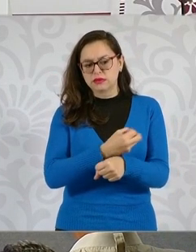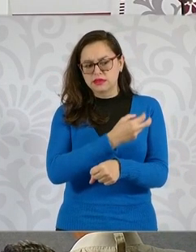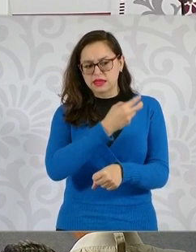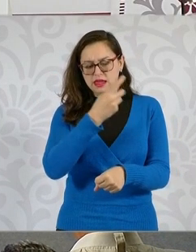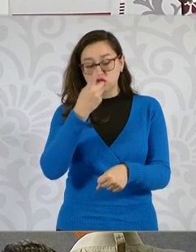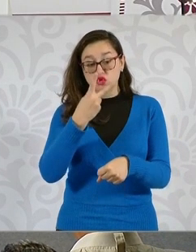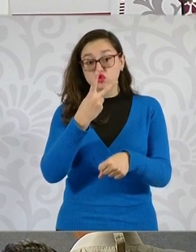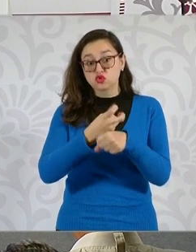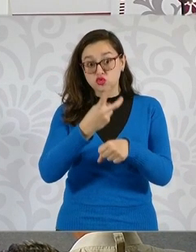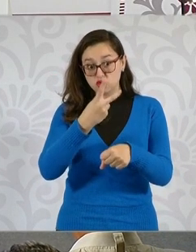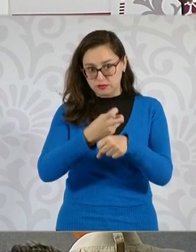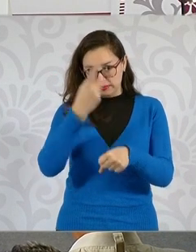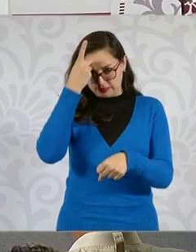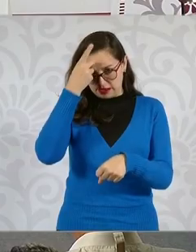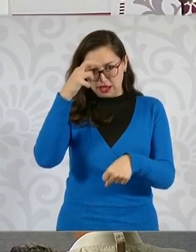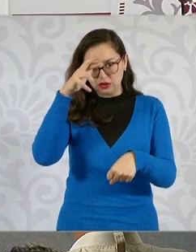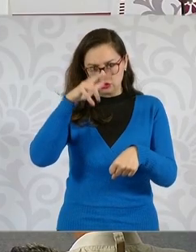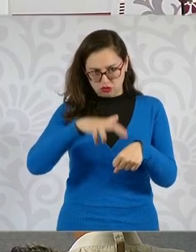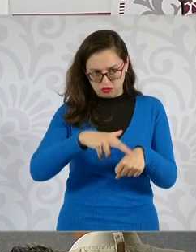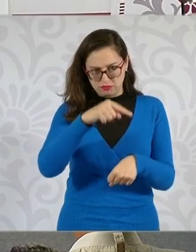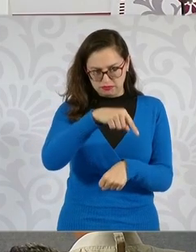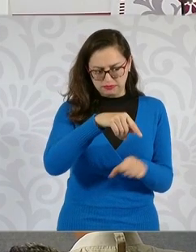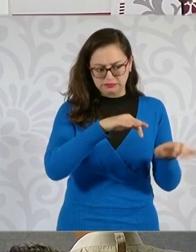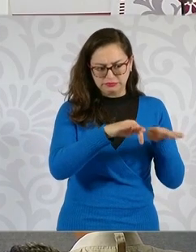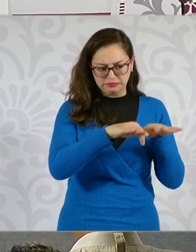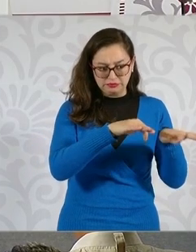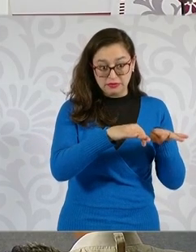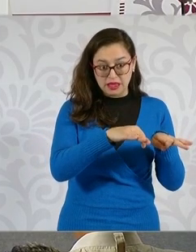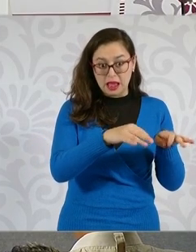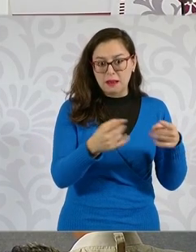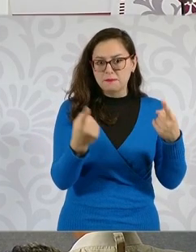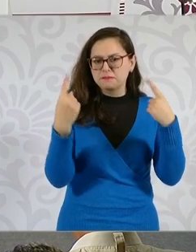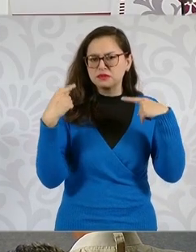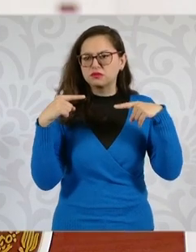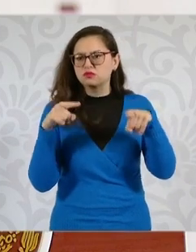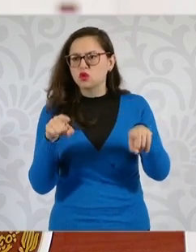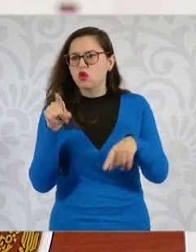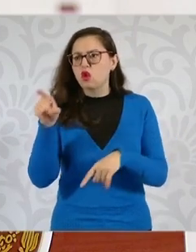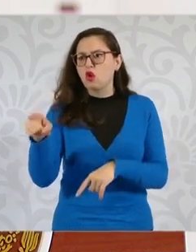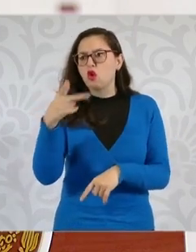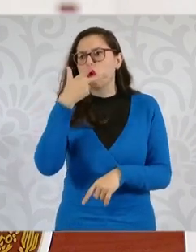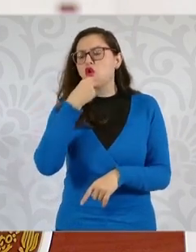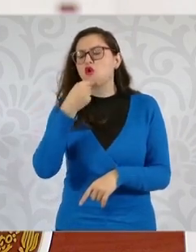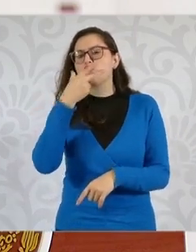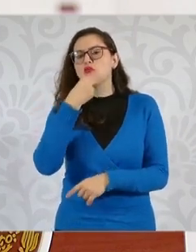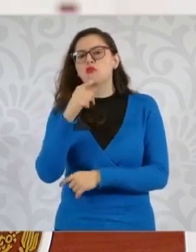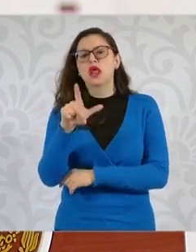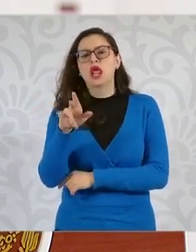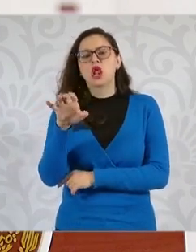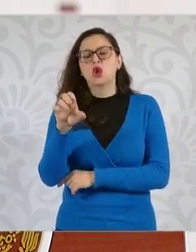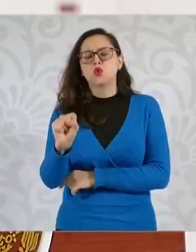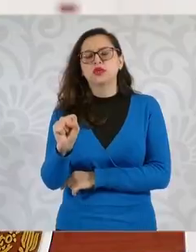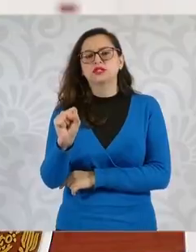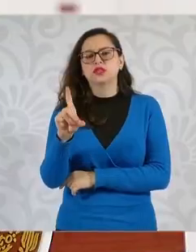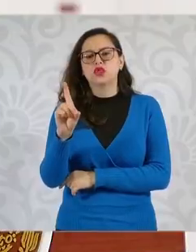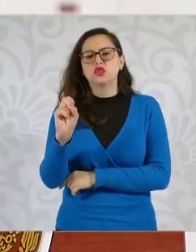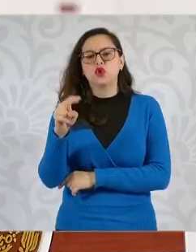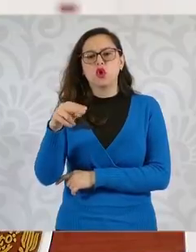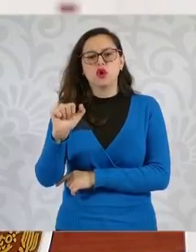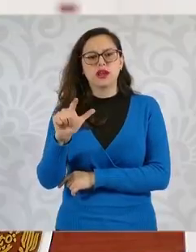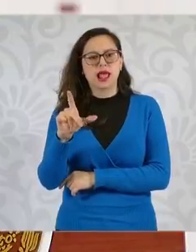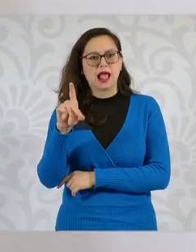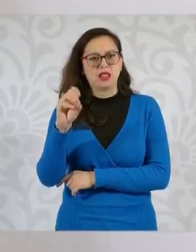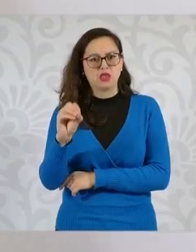el homicidio lamentable del candidato presidencial Luis Donaldo Colosio. El